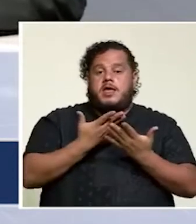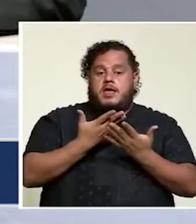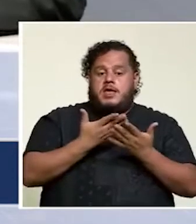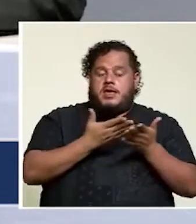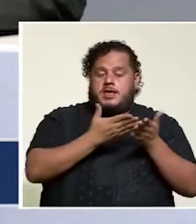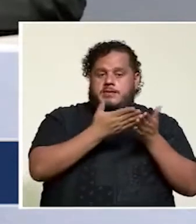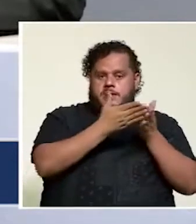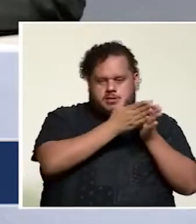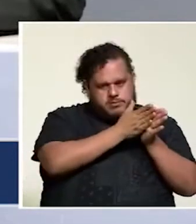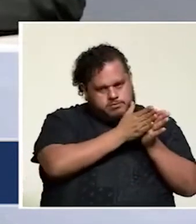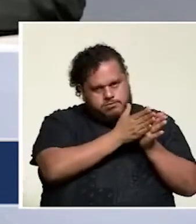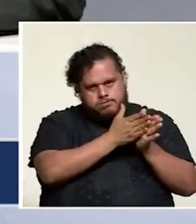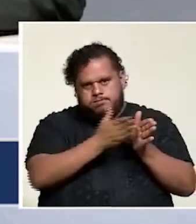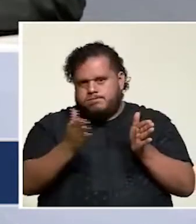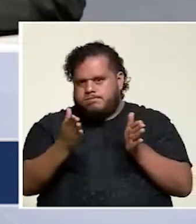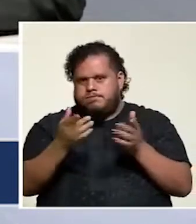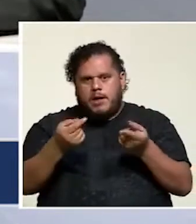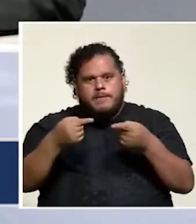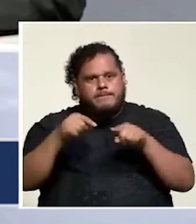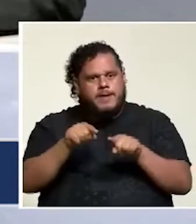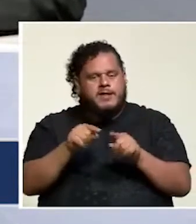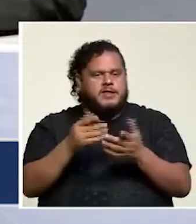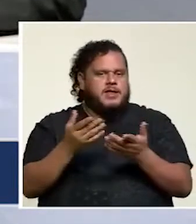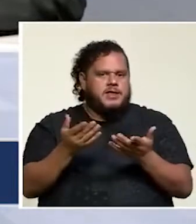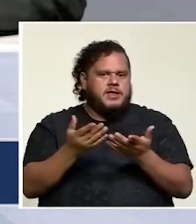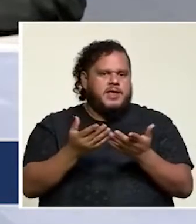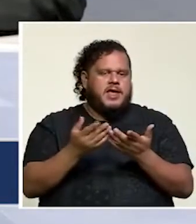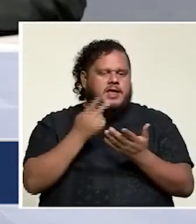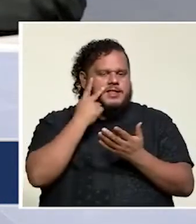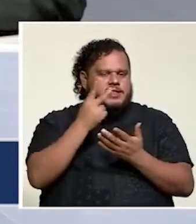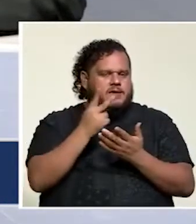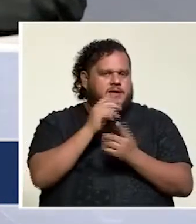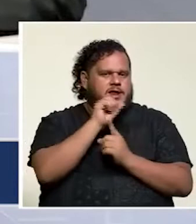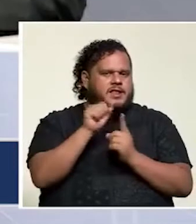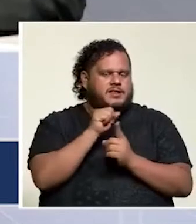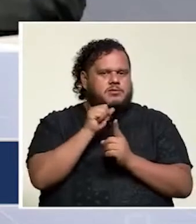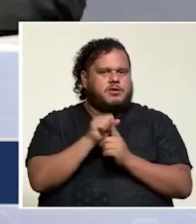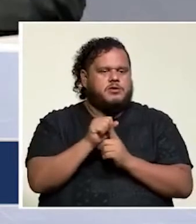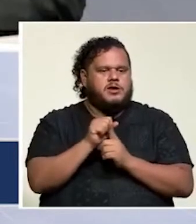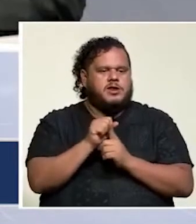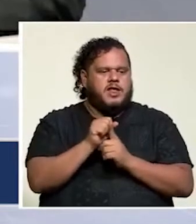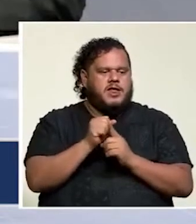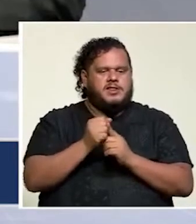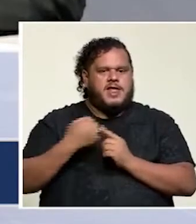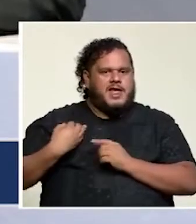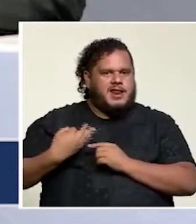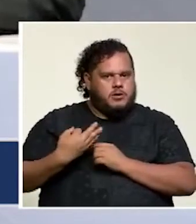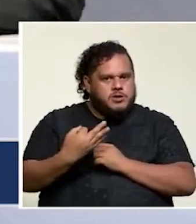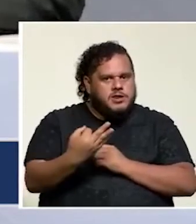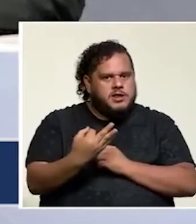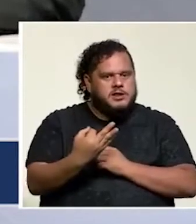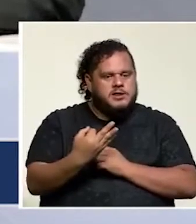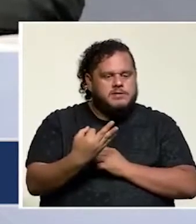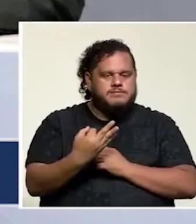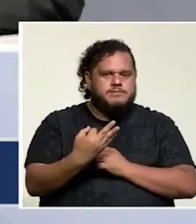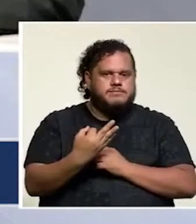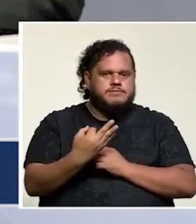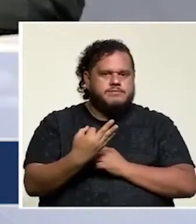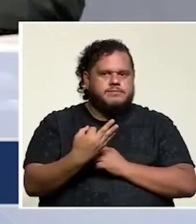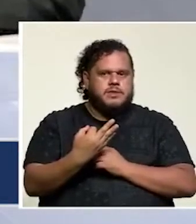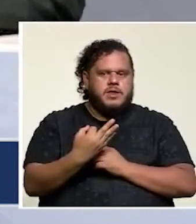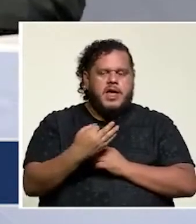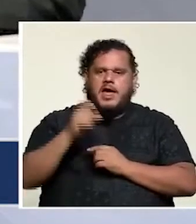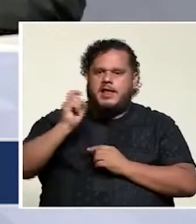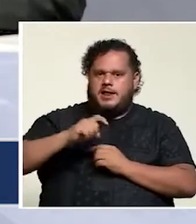ahí, esa realidad instalada, pues obviamente se subsumen en las capas de la, digamos, cotidianeidad,